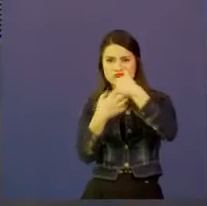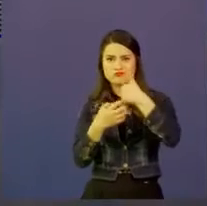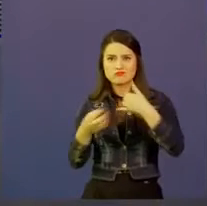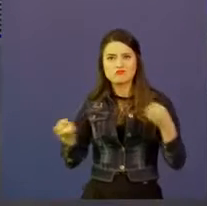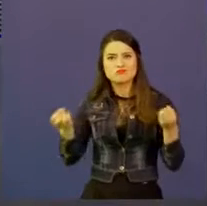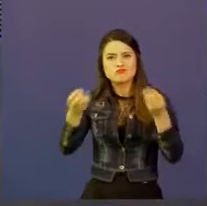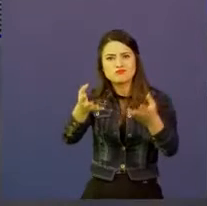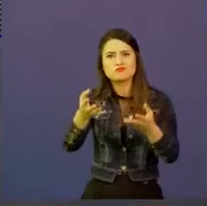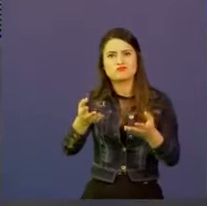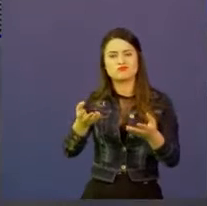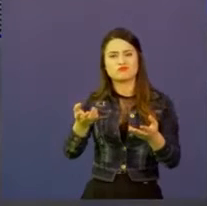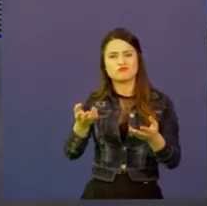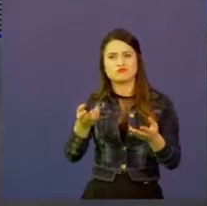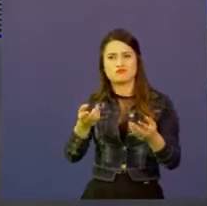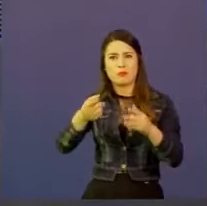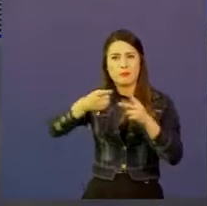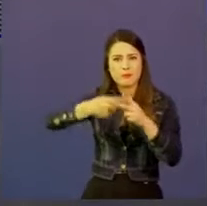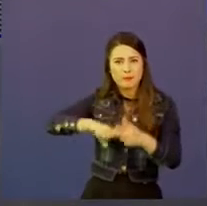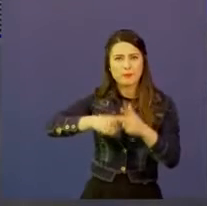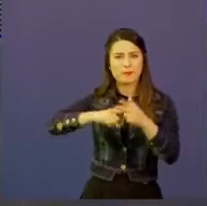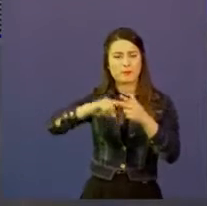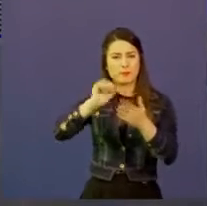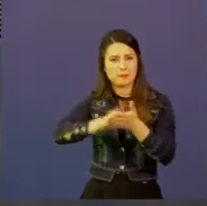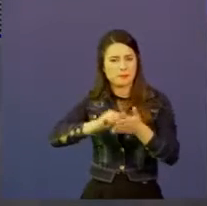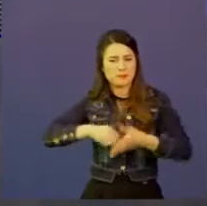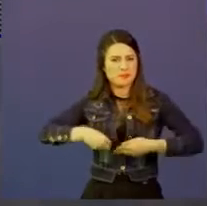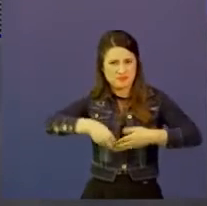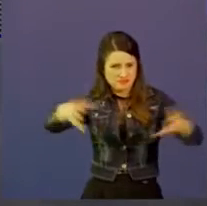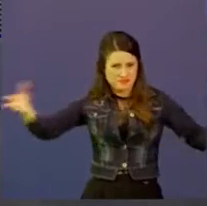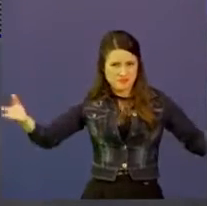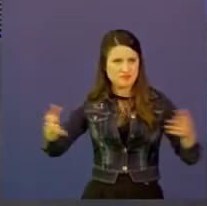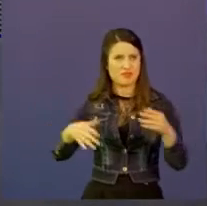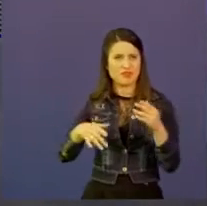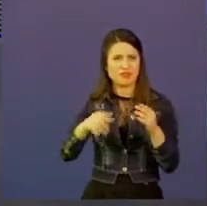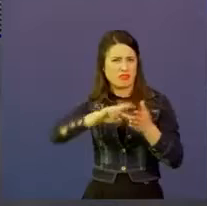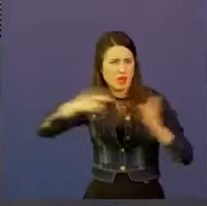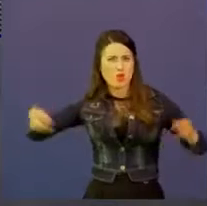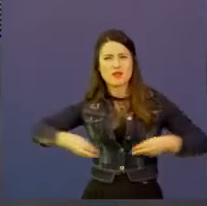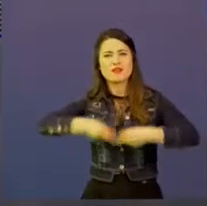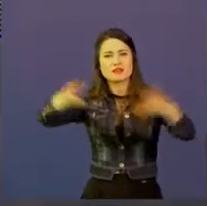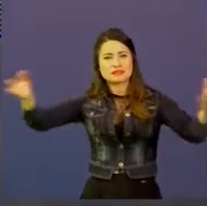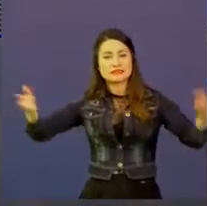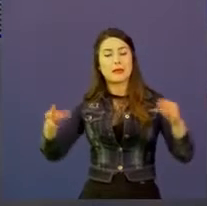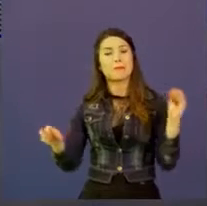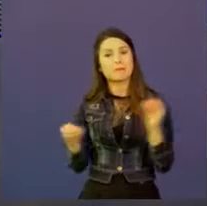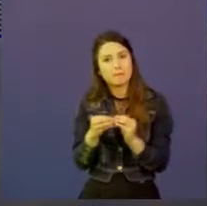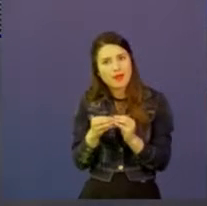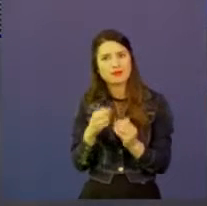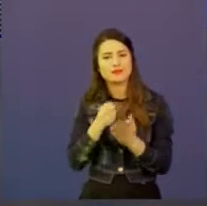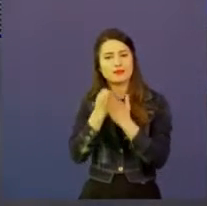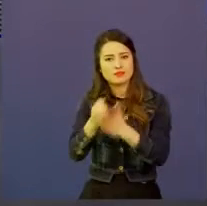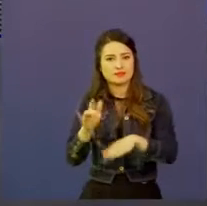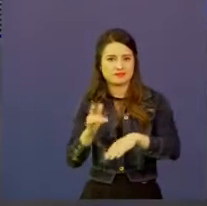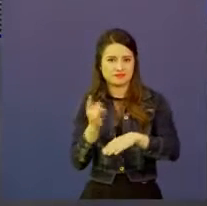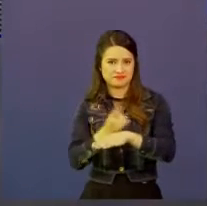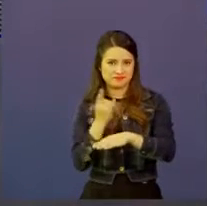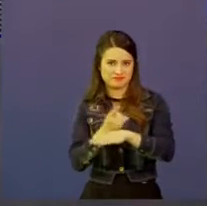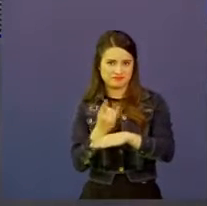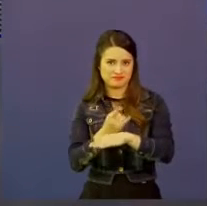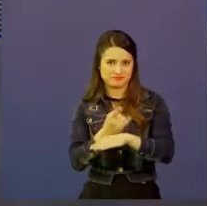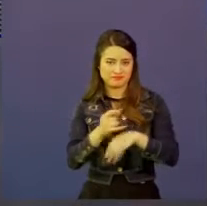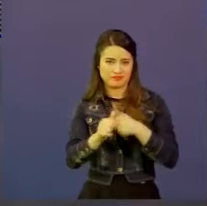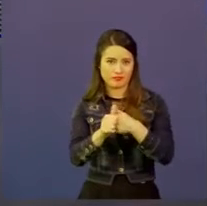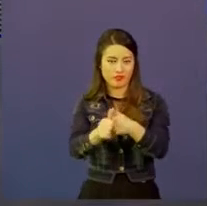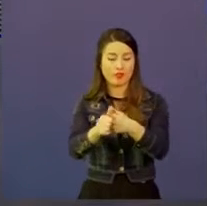estamos apostando al uso y a la apropiación de las TIC. Y de eso queremos hablar un poco el día de hoy, queremos contarles que hay un programa en el cual